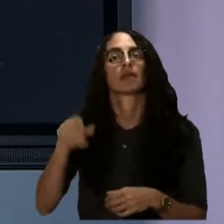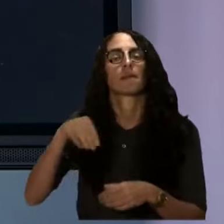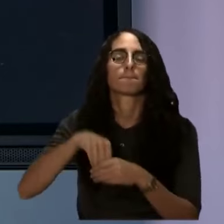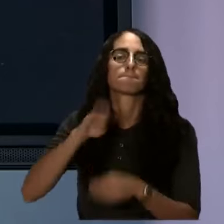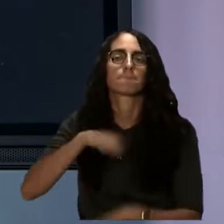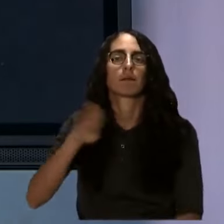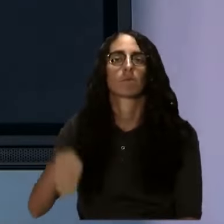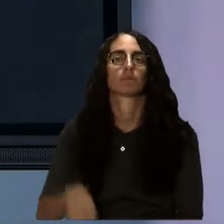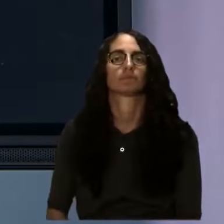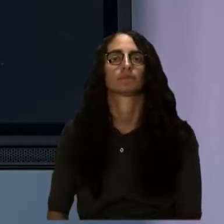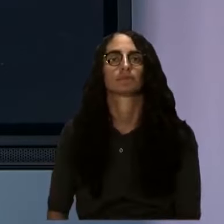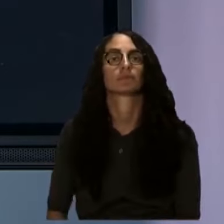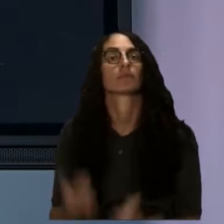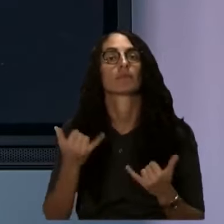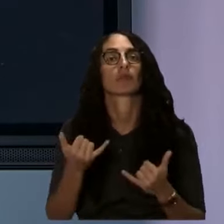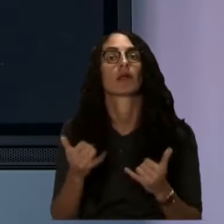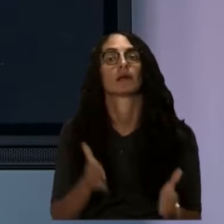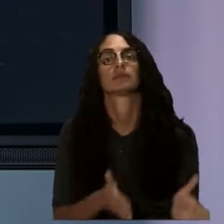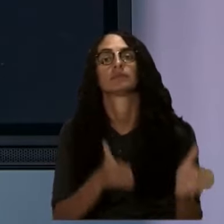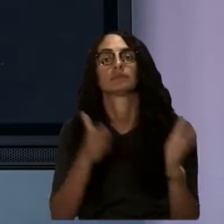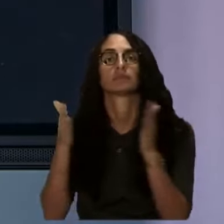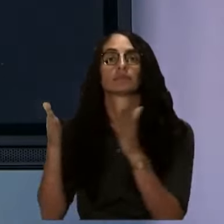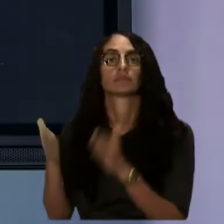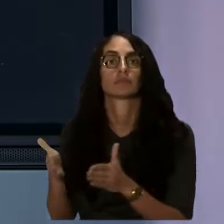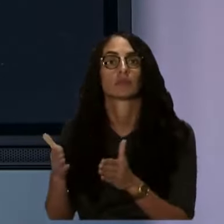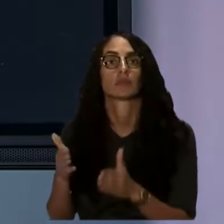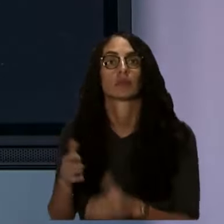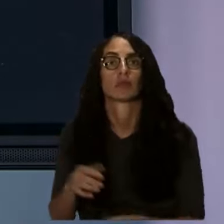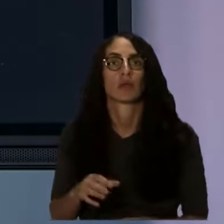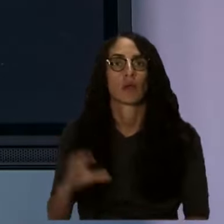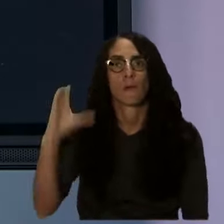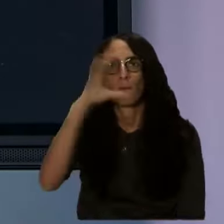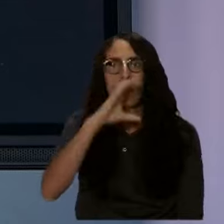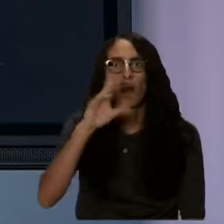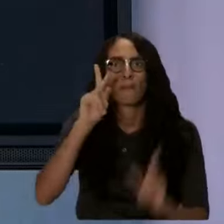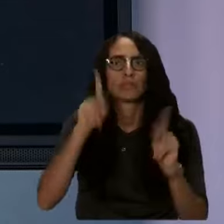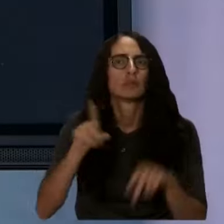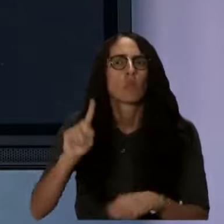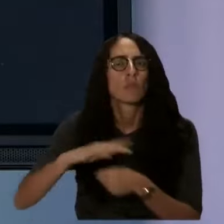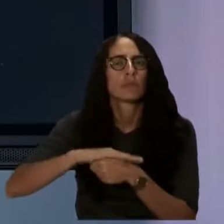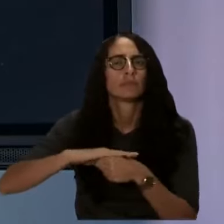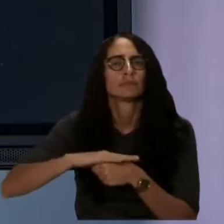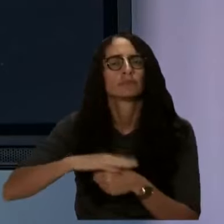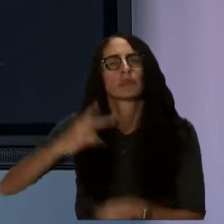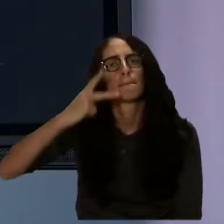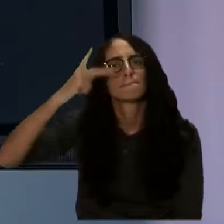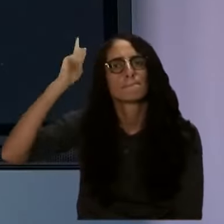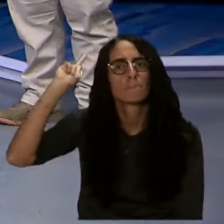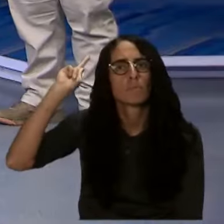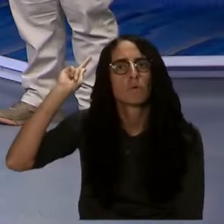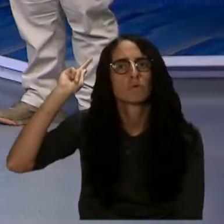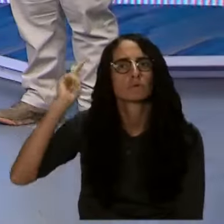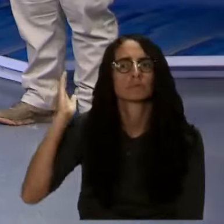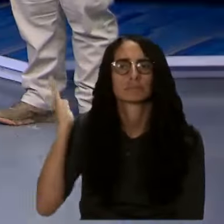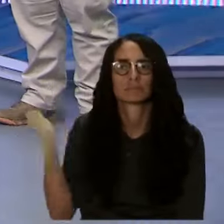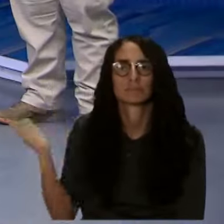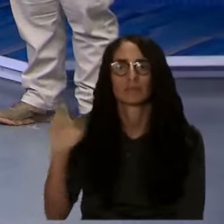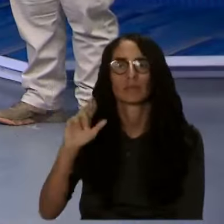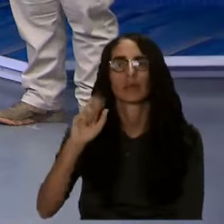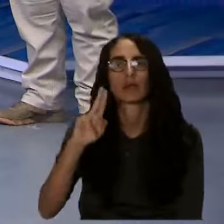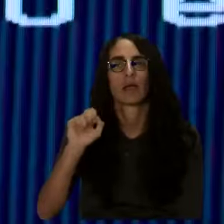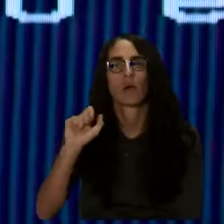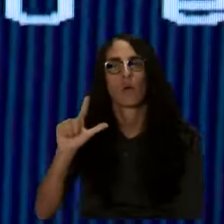Bayamón y ahora pasamos a los más buscados pero del área de Ponce y con nosotros se encuentra el capitán Raúl negrón